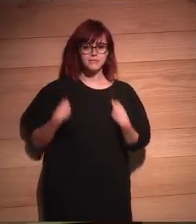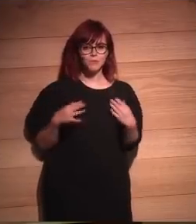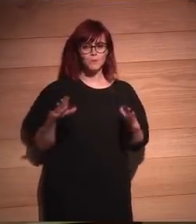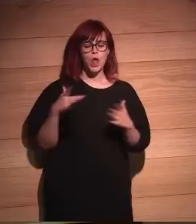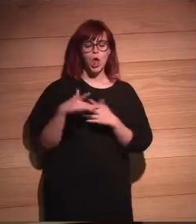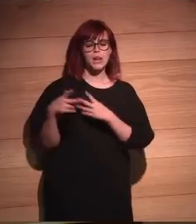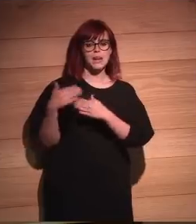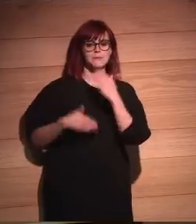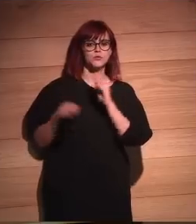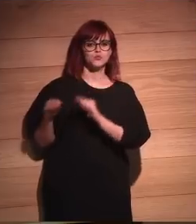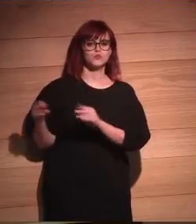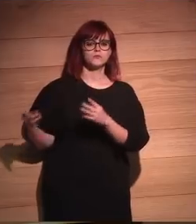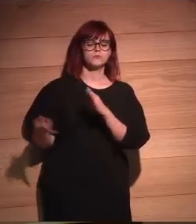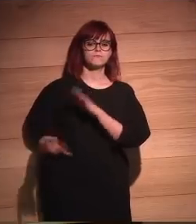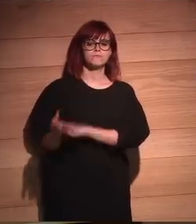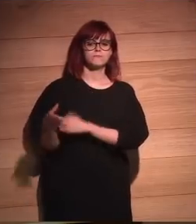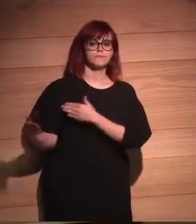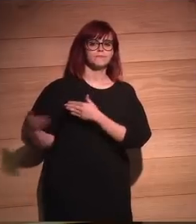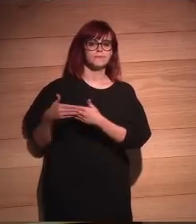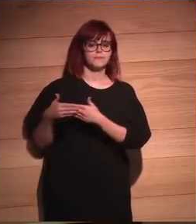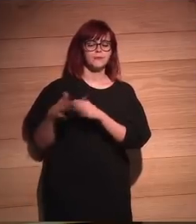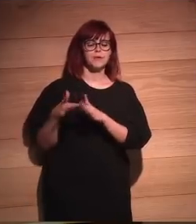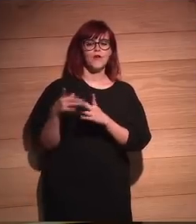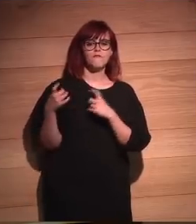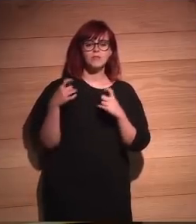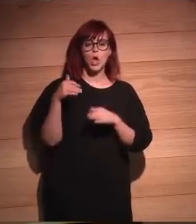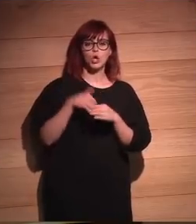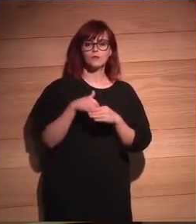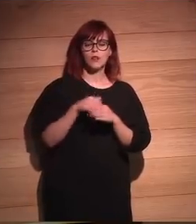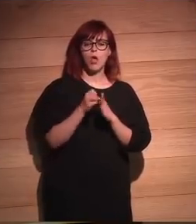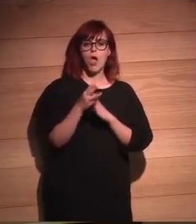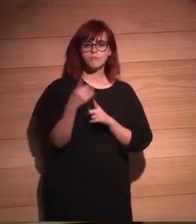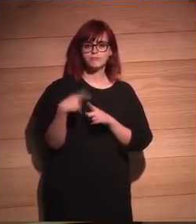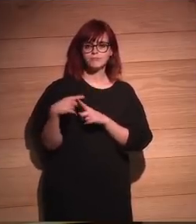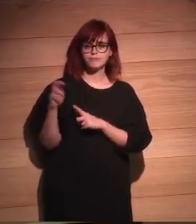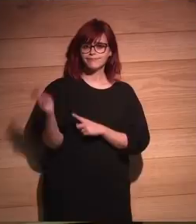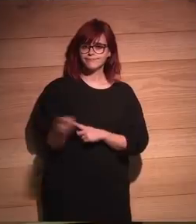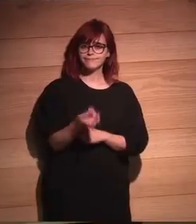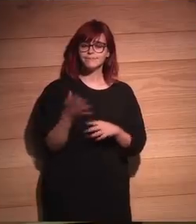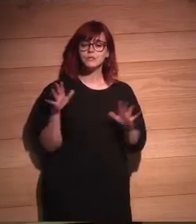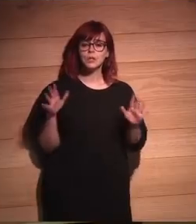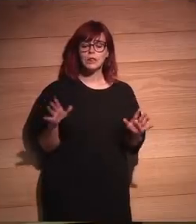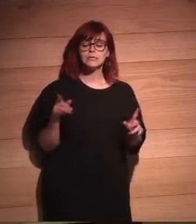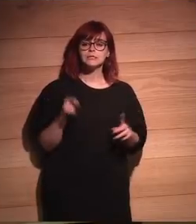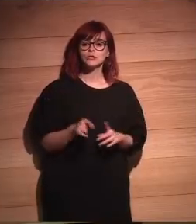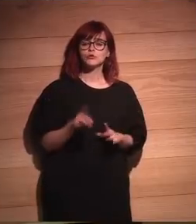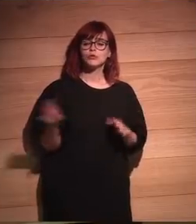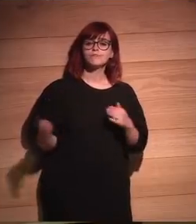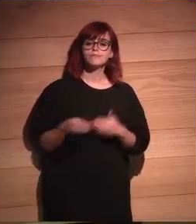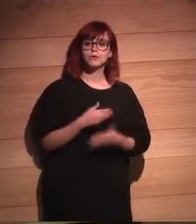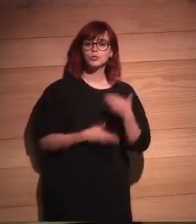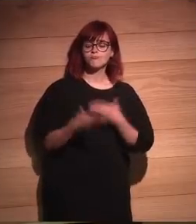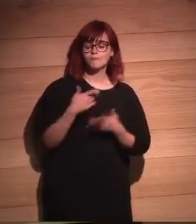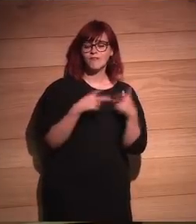El problema para mí es la parte de contenidos, aplicaciones y demás. Obviamente esto contribuye a